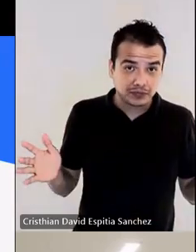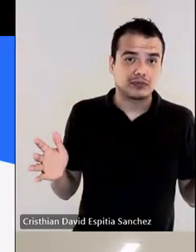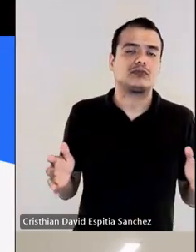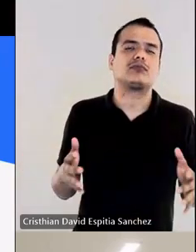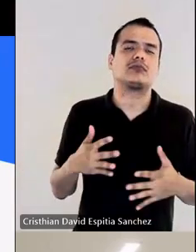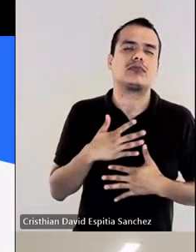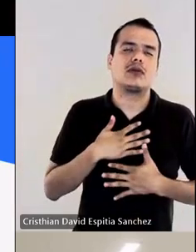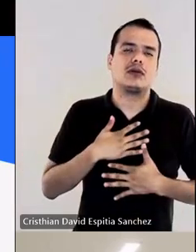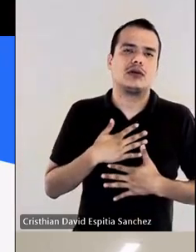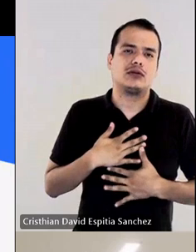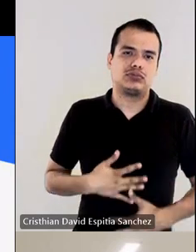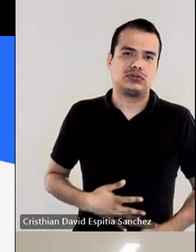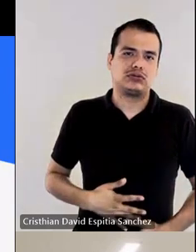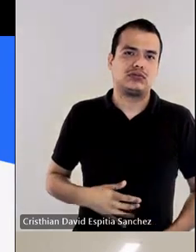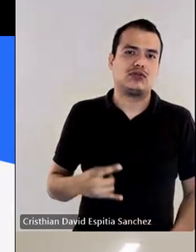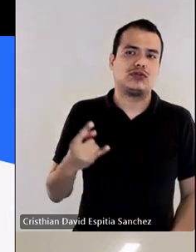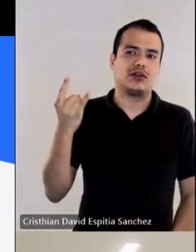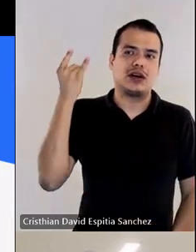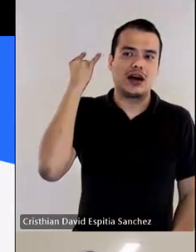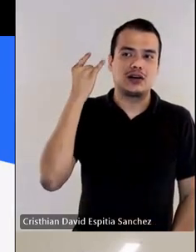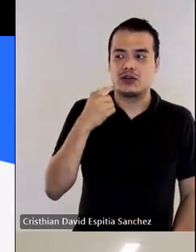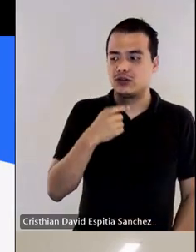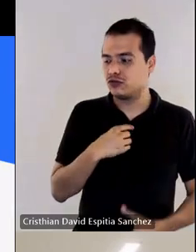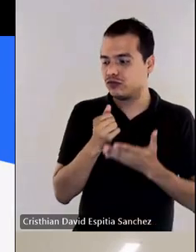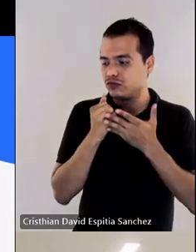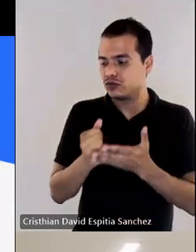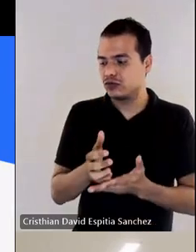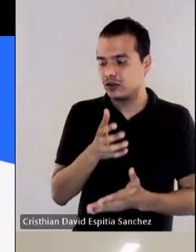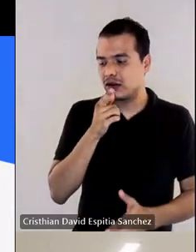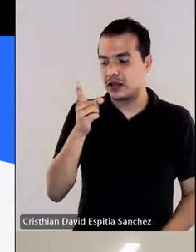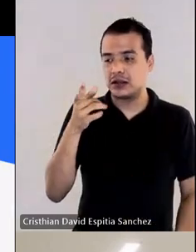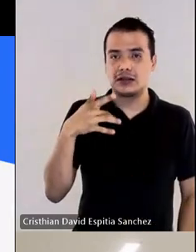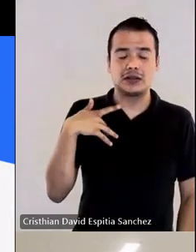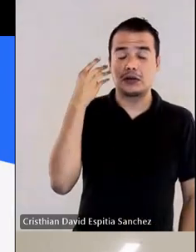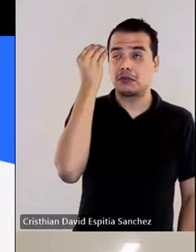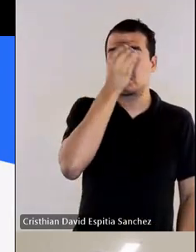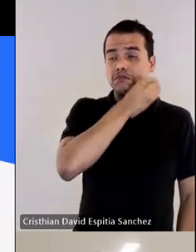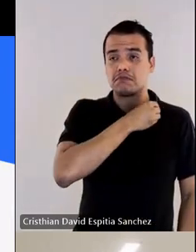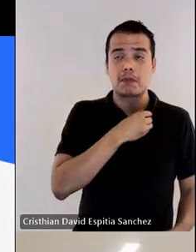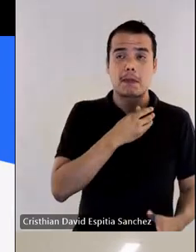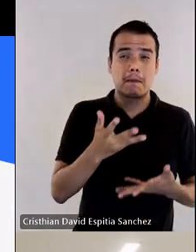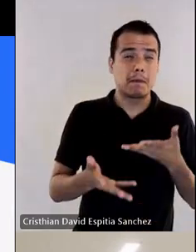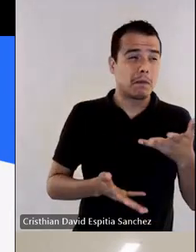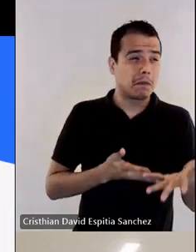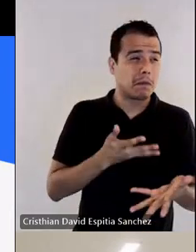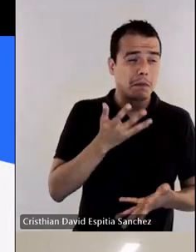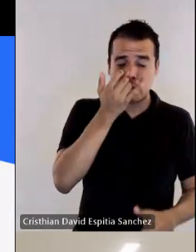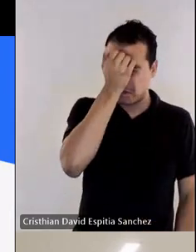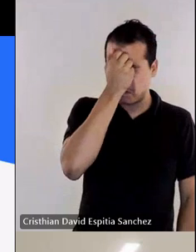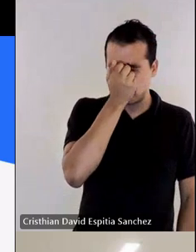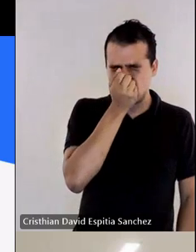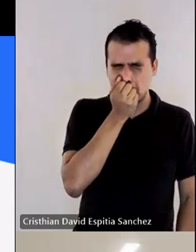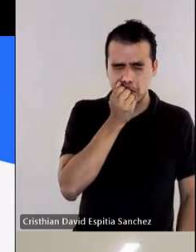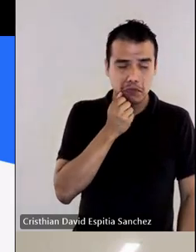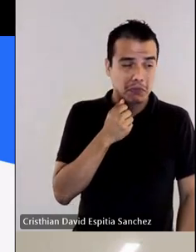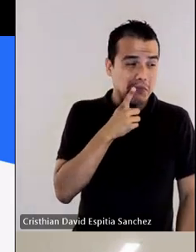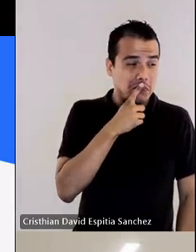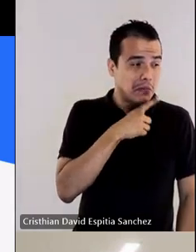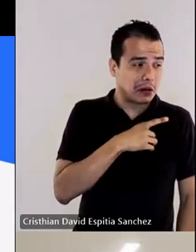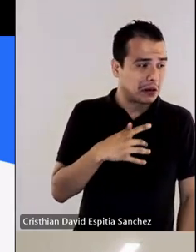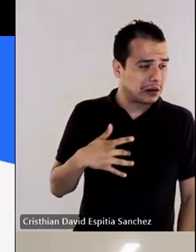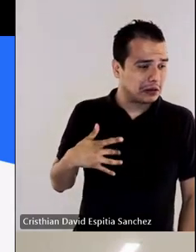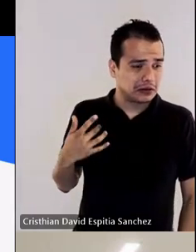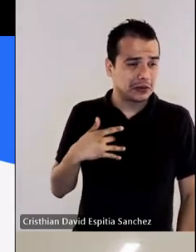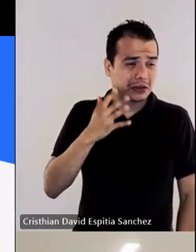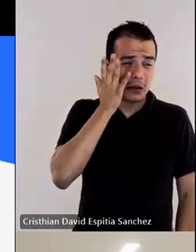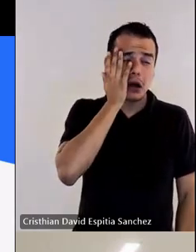sentir como que siente sus manos como dormidas, va a sentir su boca dormida, inclusive podemos ver como mucha